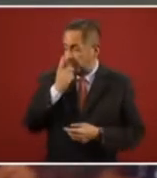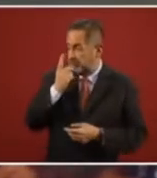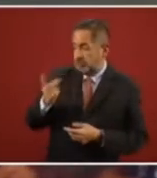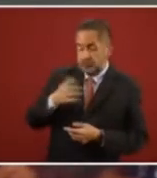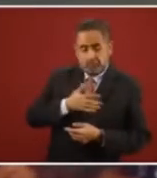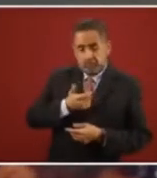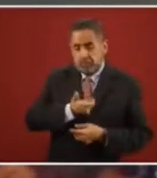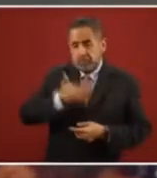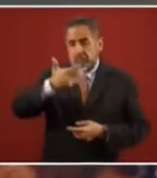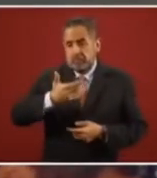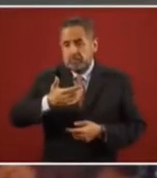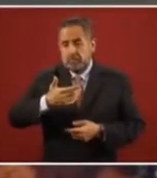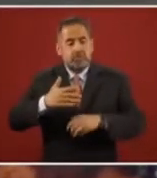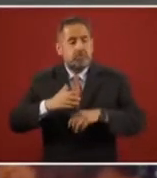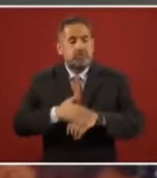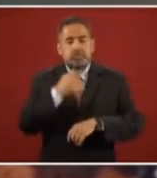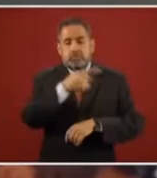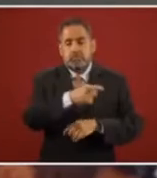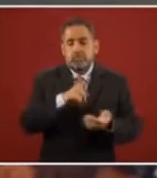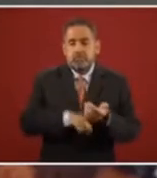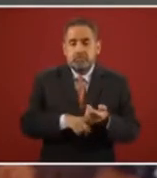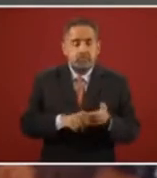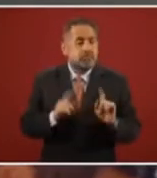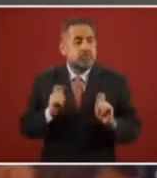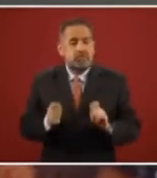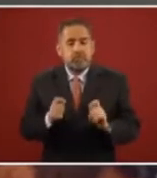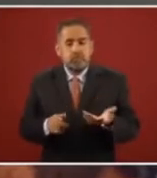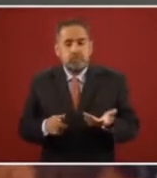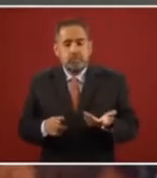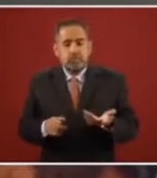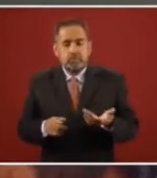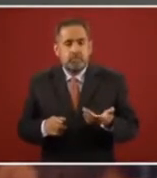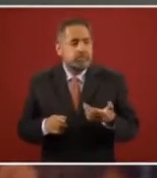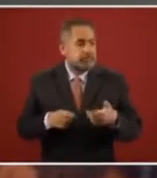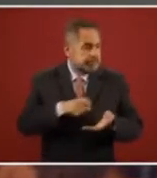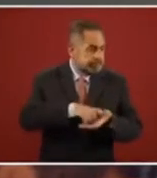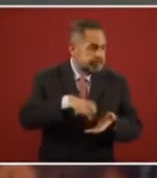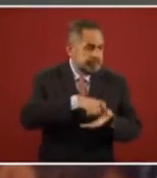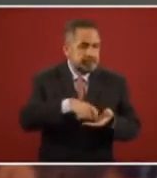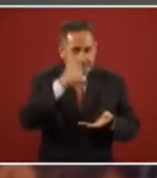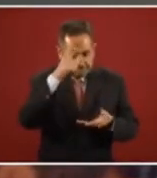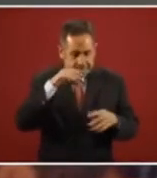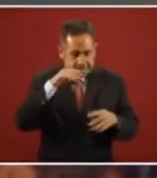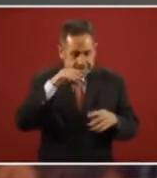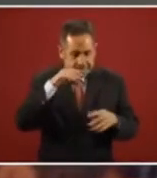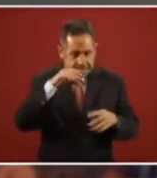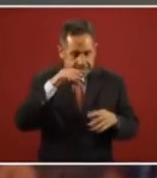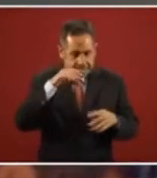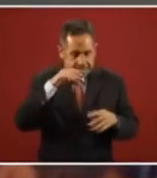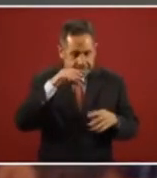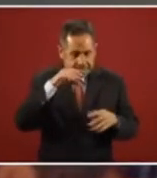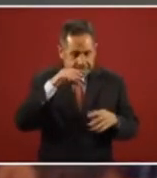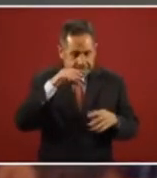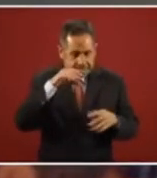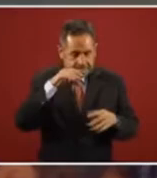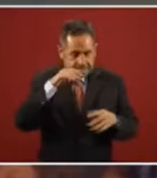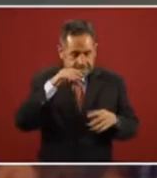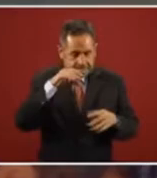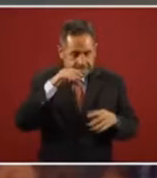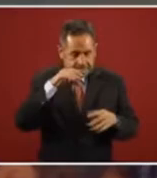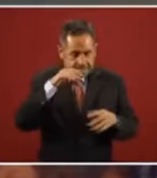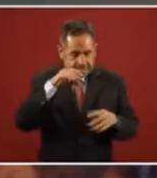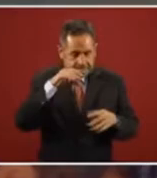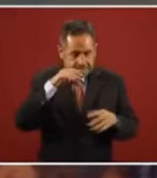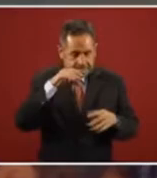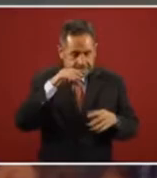precios es porque se les dedicaron también los enseres o los ayuntamientos para producir sociedad redactor